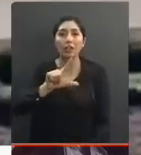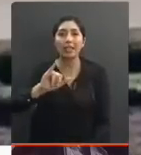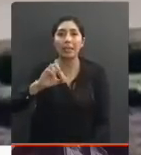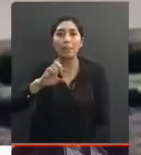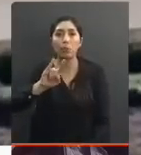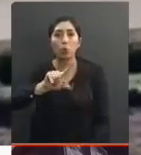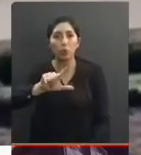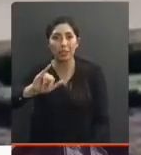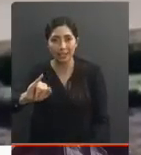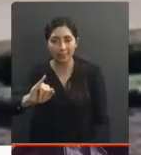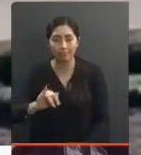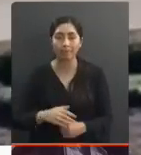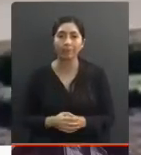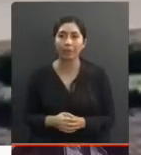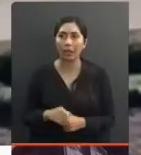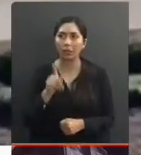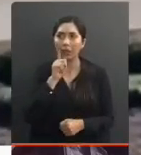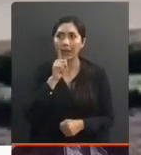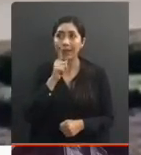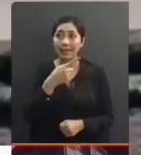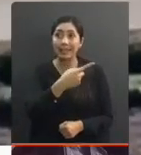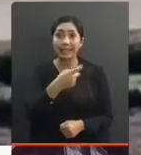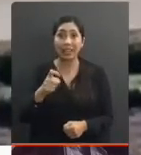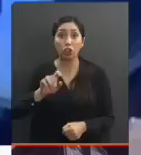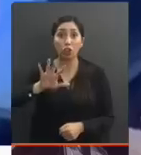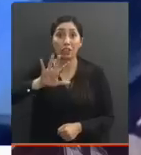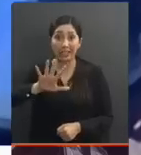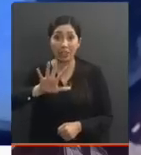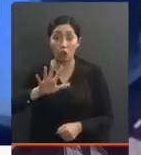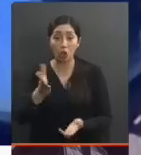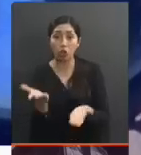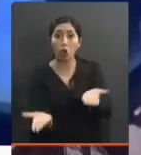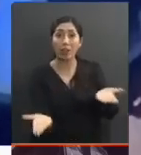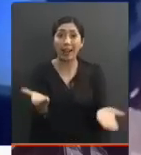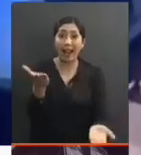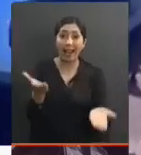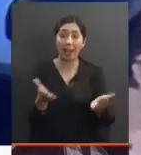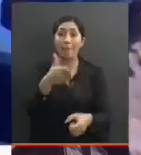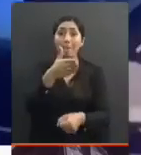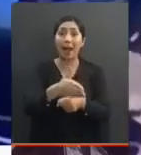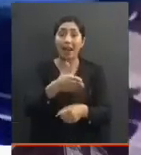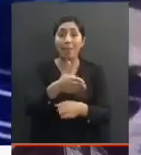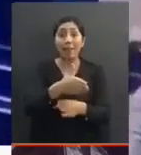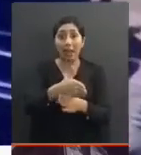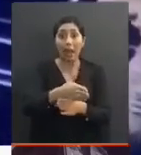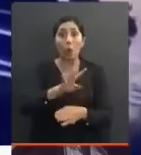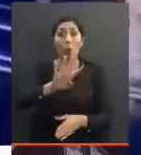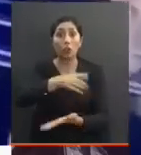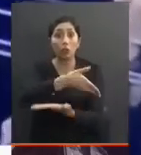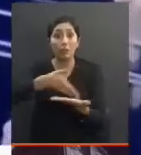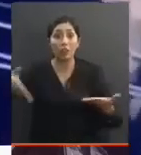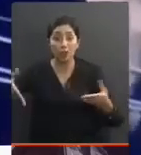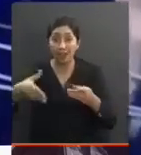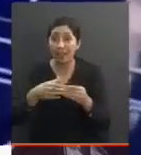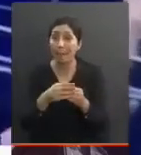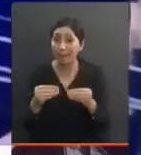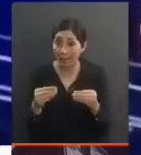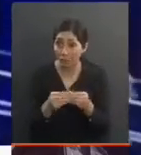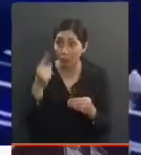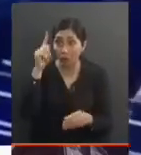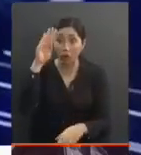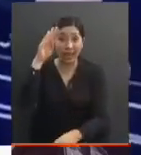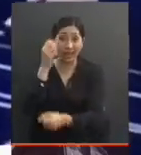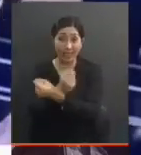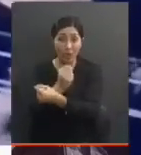Avanzaban cargados con 105 toneladas de madera, avaluadas en 4 millones de pesos, pero Carabineros los